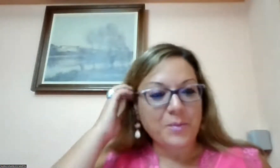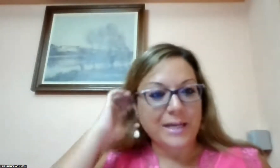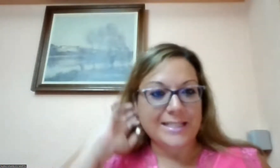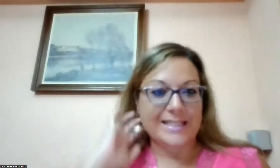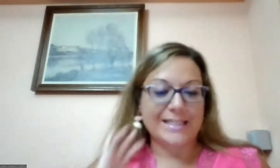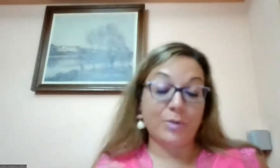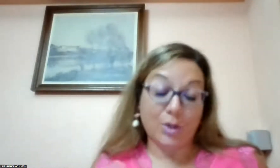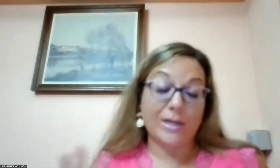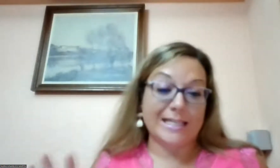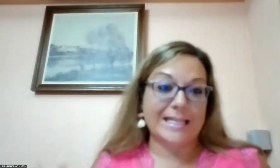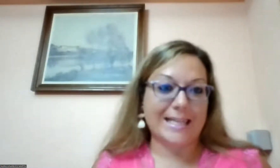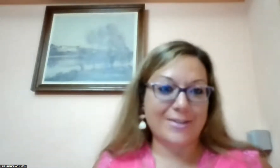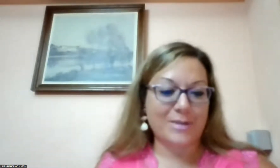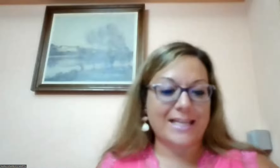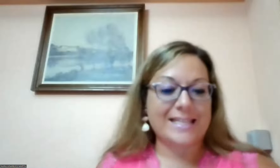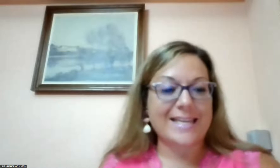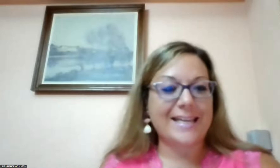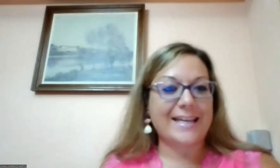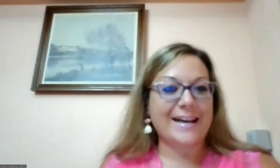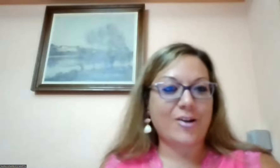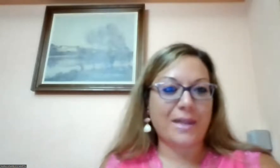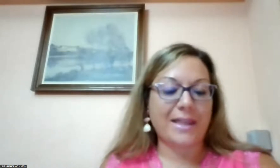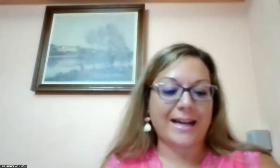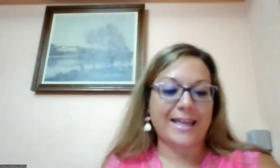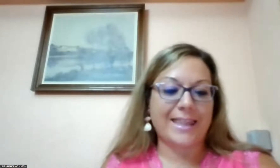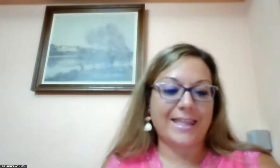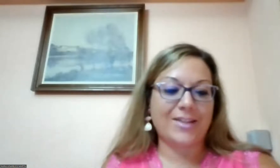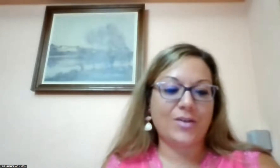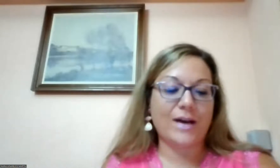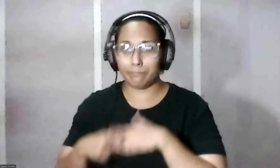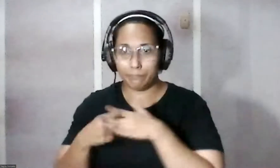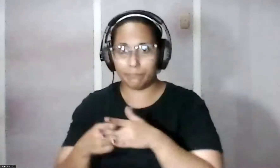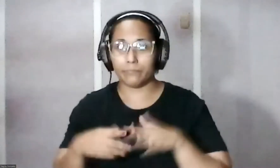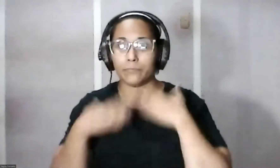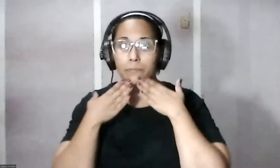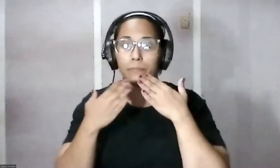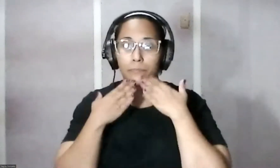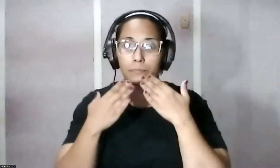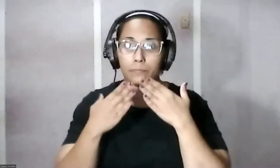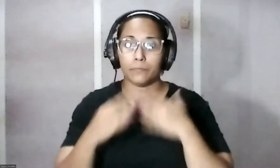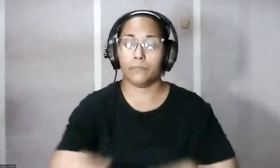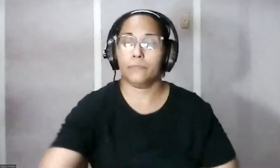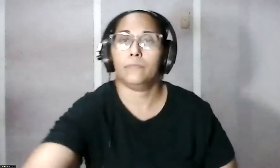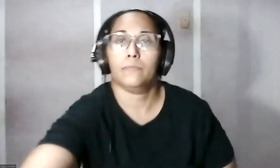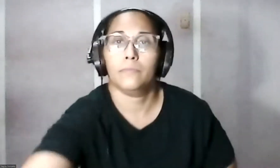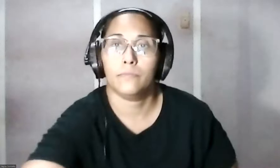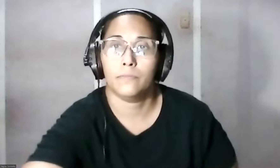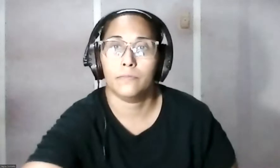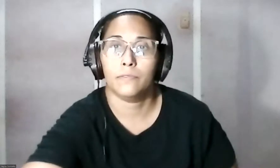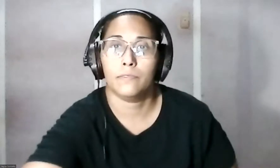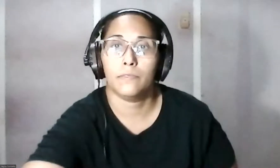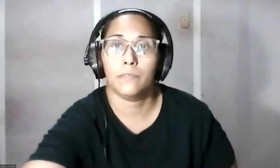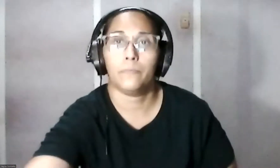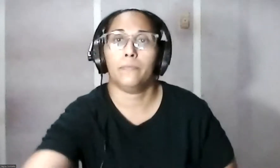Buenas tardes a ustedes allí. Quería comenzar agradeciendo a Hilda y por supuesto al Museo